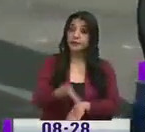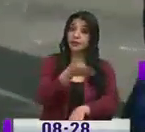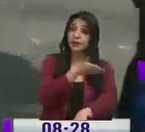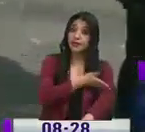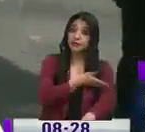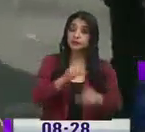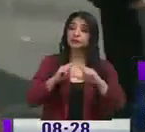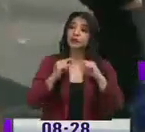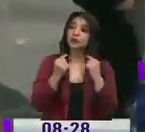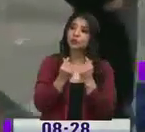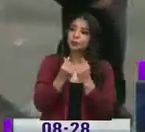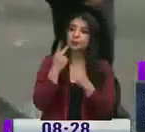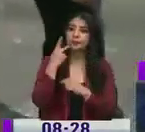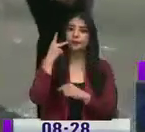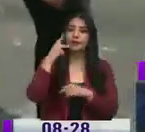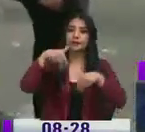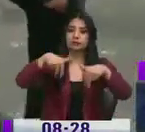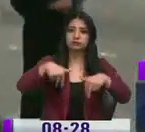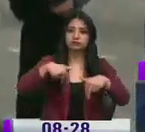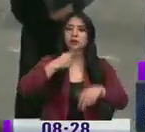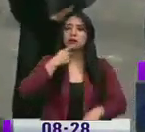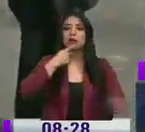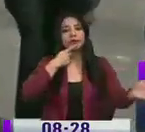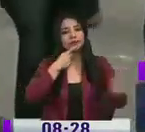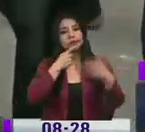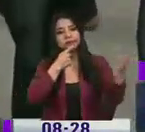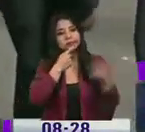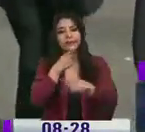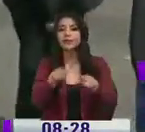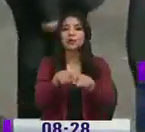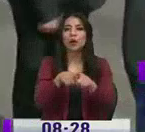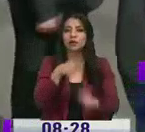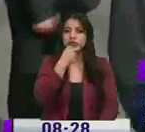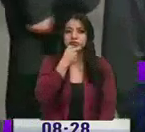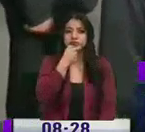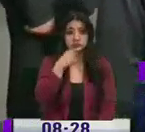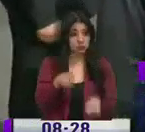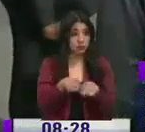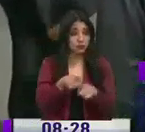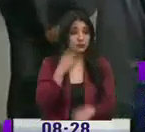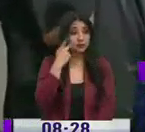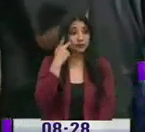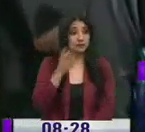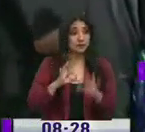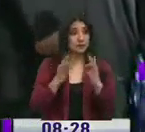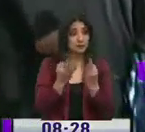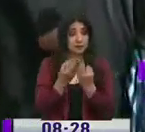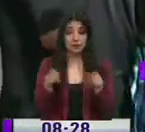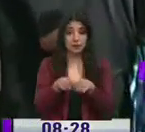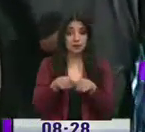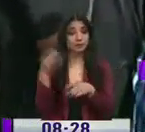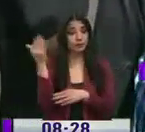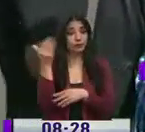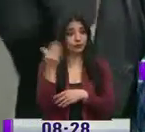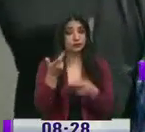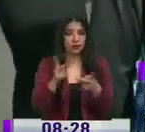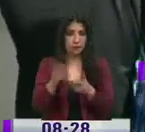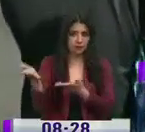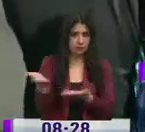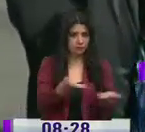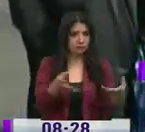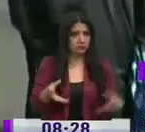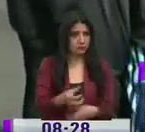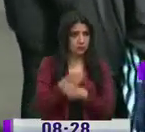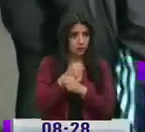brigadas para hacer pues estas brigadas de tránsito como padres de familia, tal vez como docentes, para que también se pueda dar mayor seguridad a